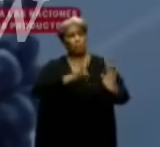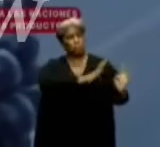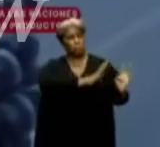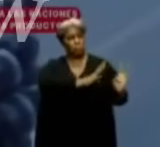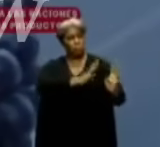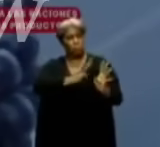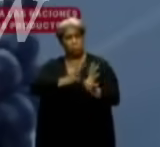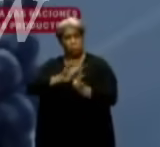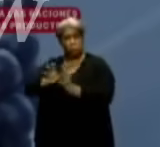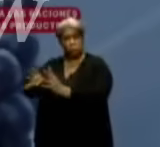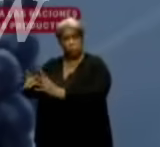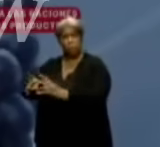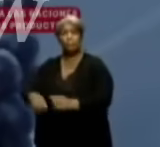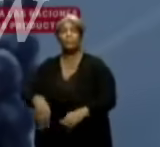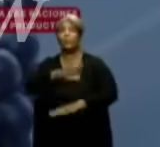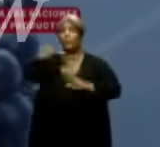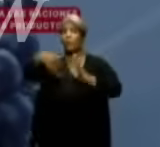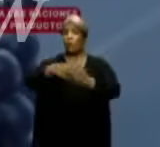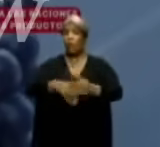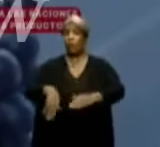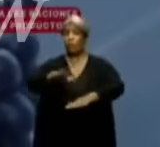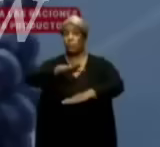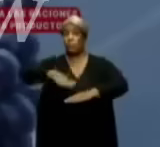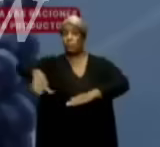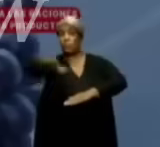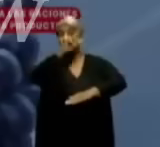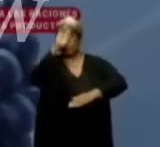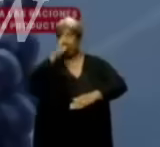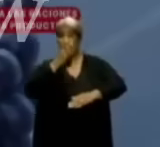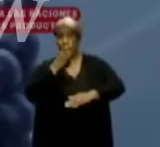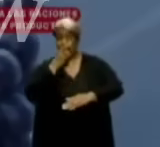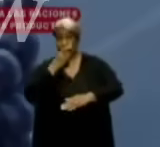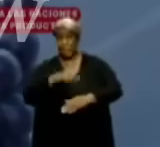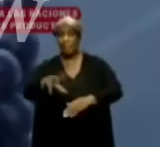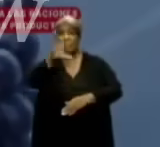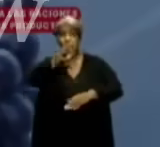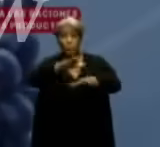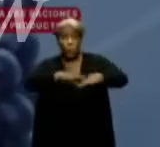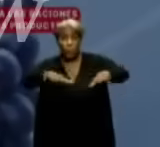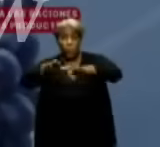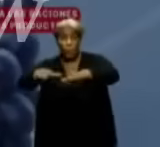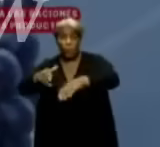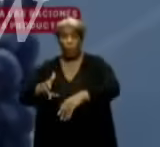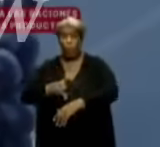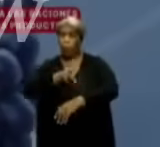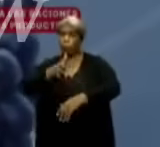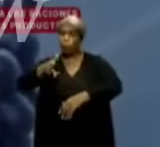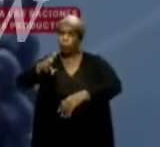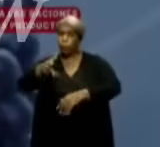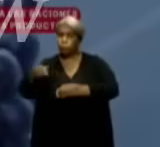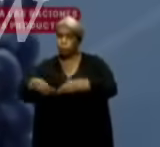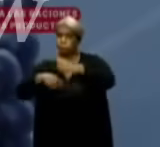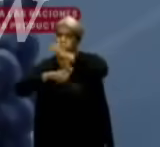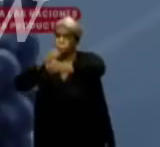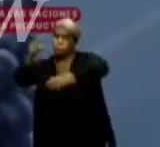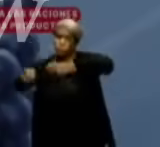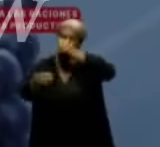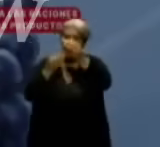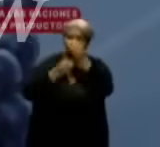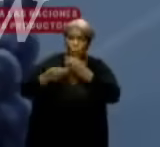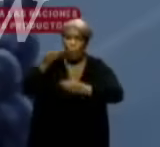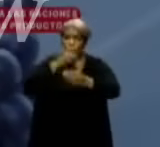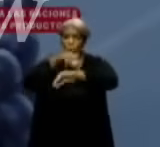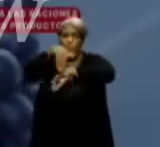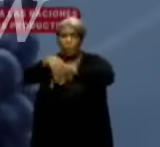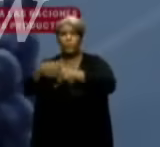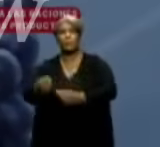territorio nacional, 300 puntos de distribución de cocinas móviles para entrega de cenas, almuerzos navideños para